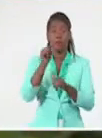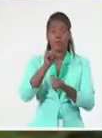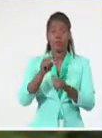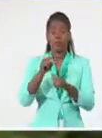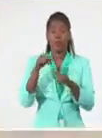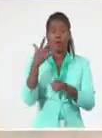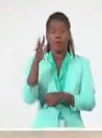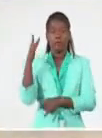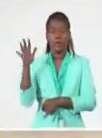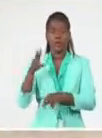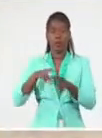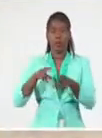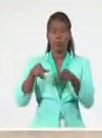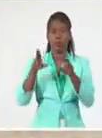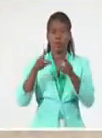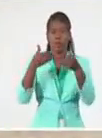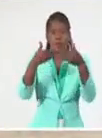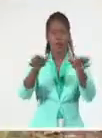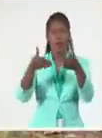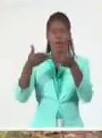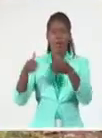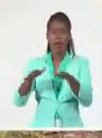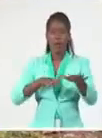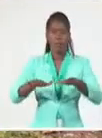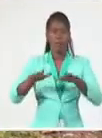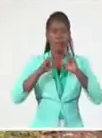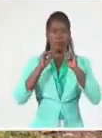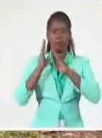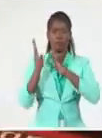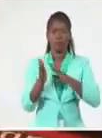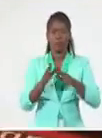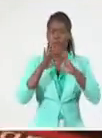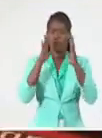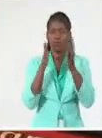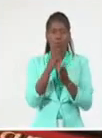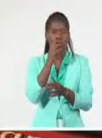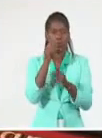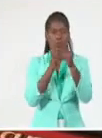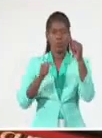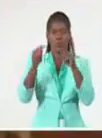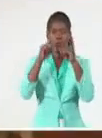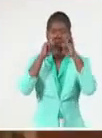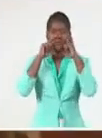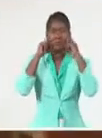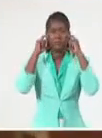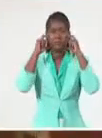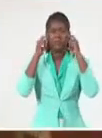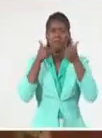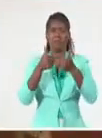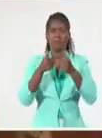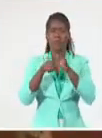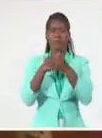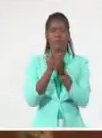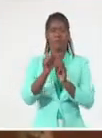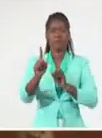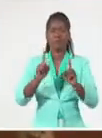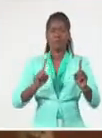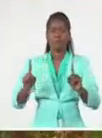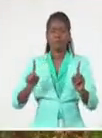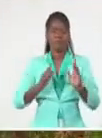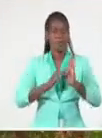hoteleras comenzaron a prestar servicio con un estricto control de las medidas higiénico-sanitarias tras meses en los que no se mantuvieron